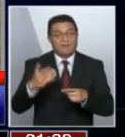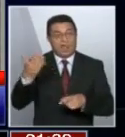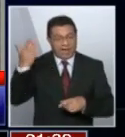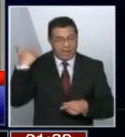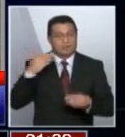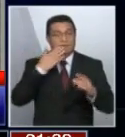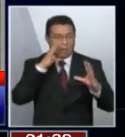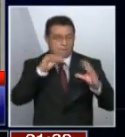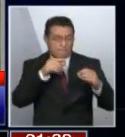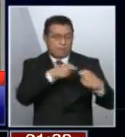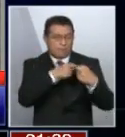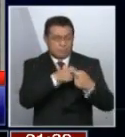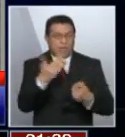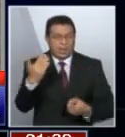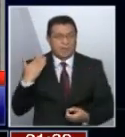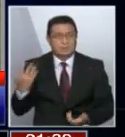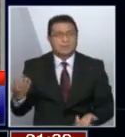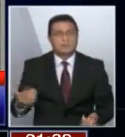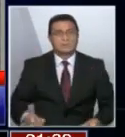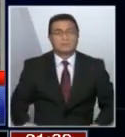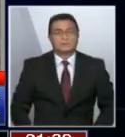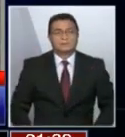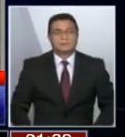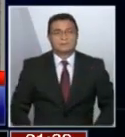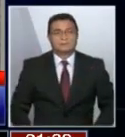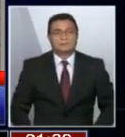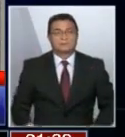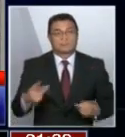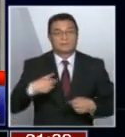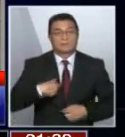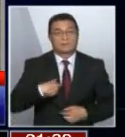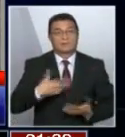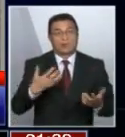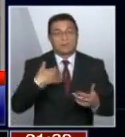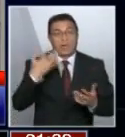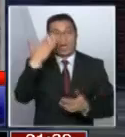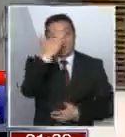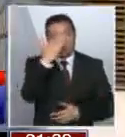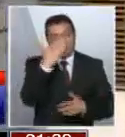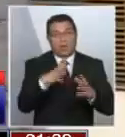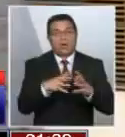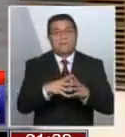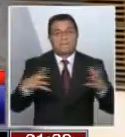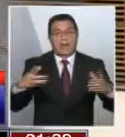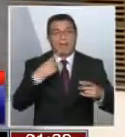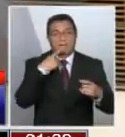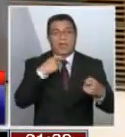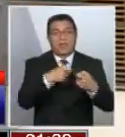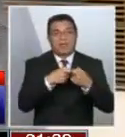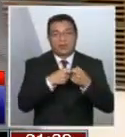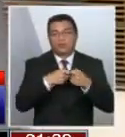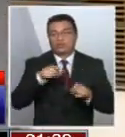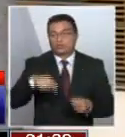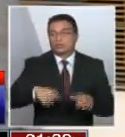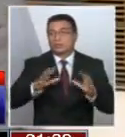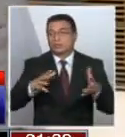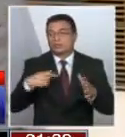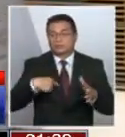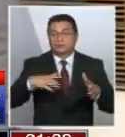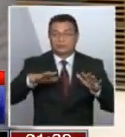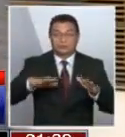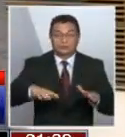cuando correspondía entonces? No, yo creo que eso habría complicado mucho más la discusión y probablemente estaríamos